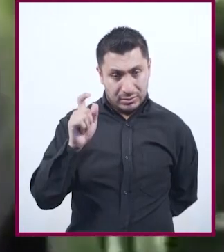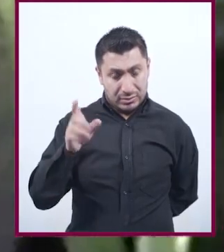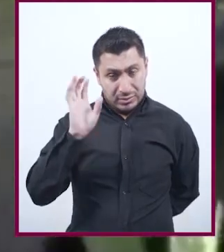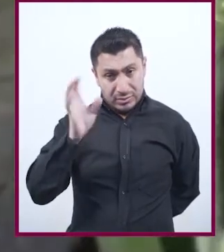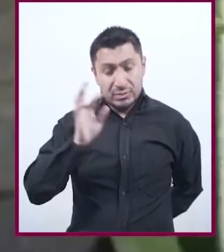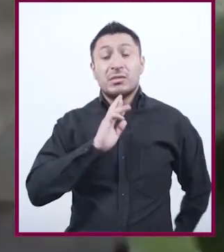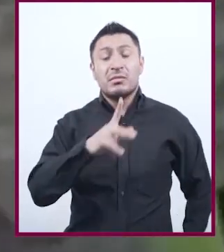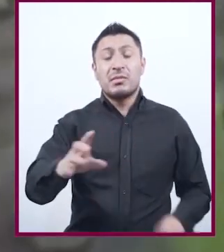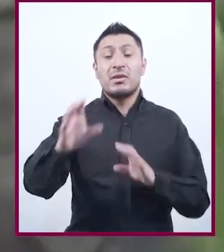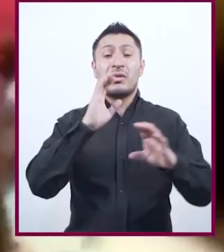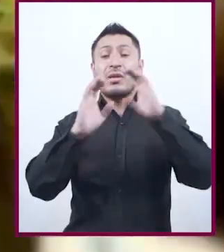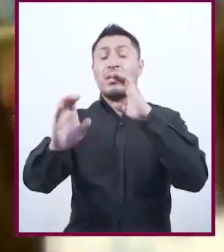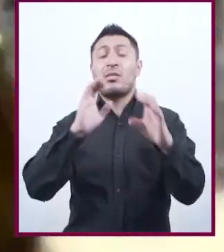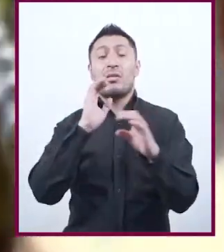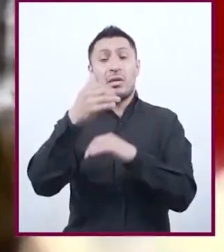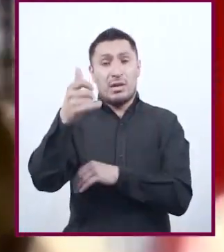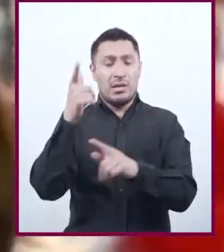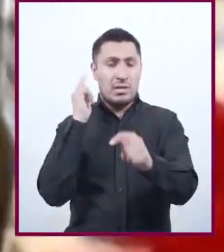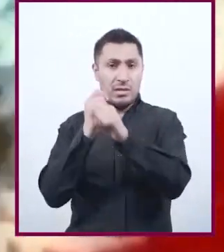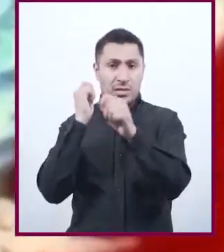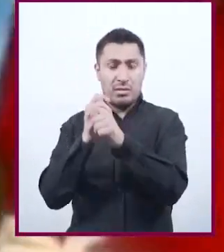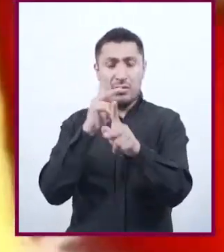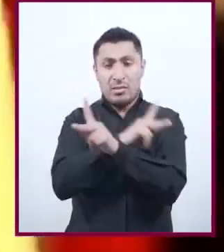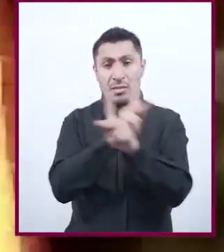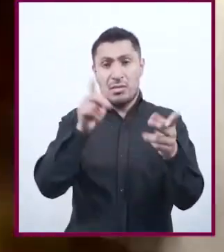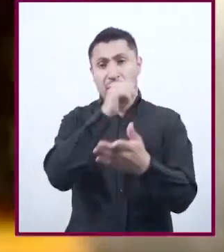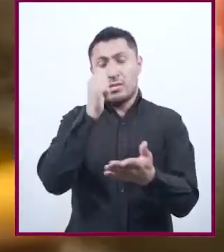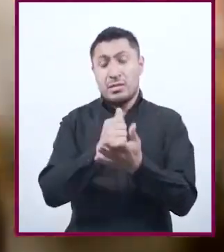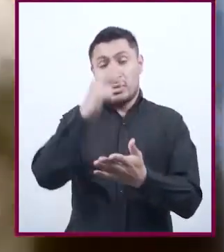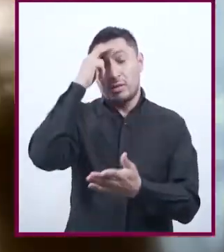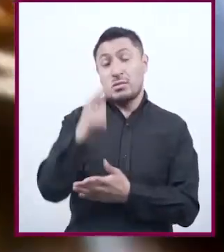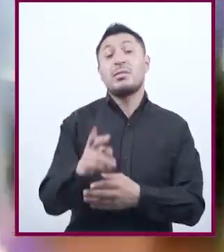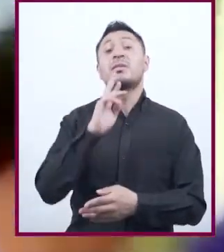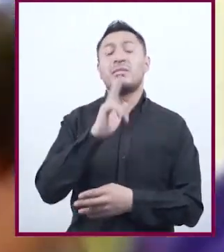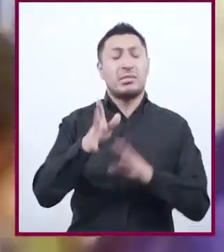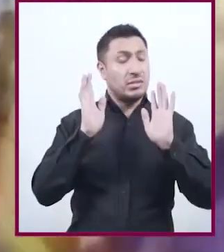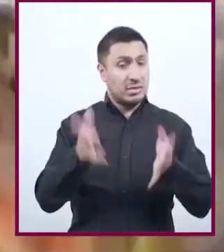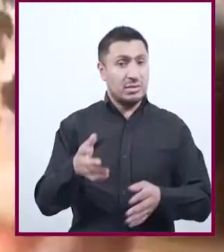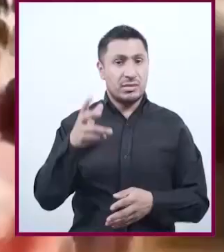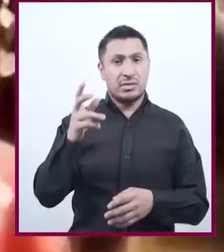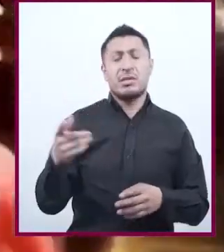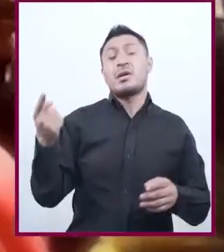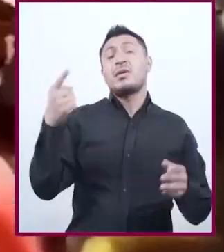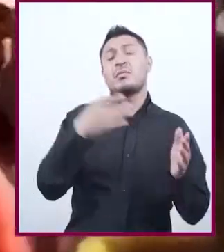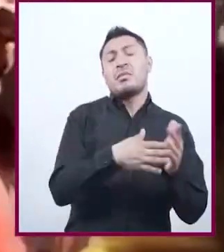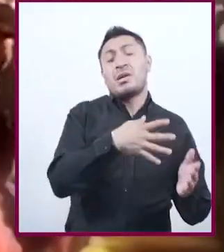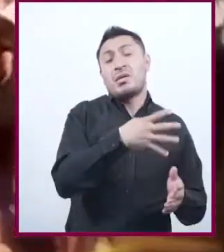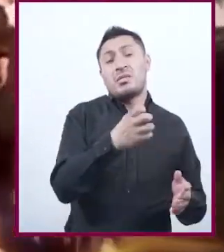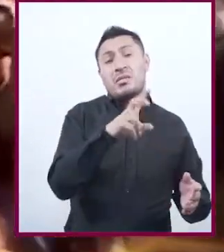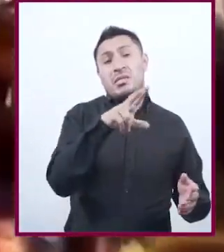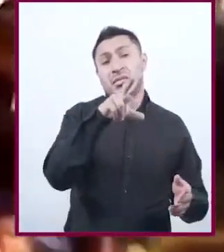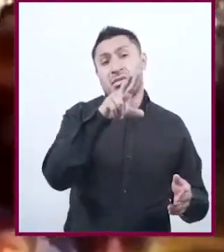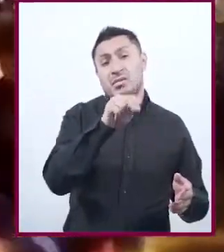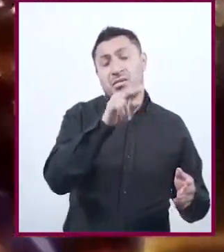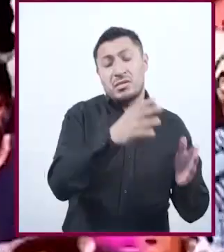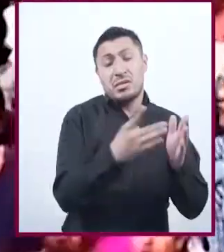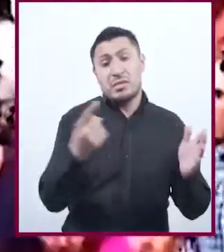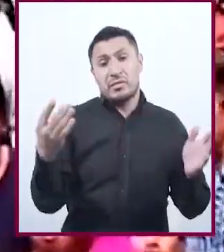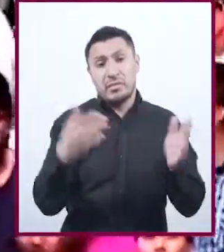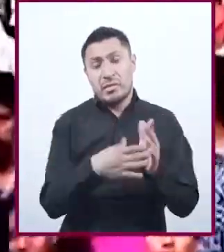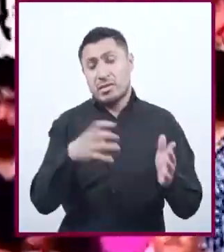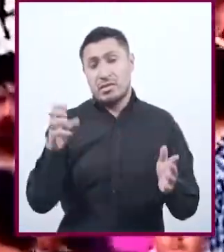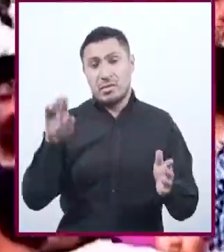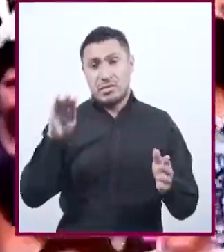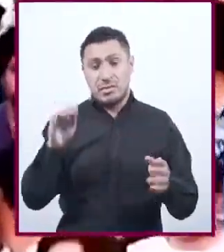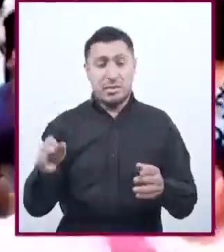de la Ciudad de México. En la década de los 80 y 90, la puesta en escena se consolidó como una de las más grandes del mundo, y